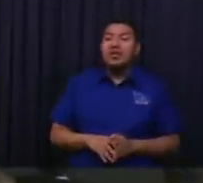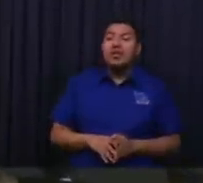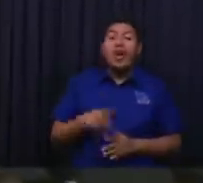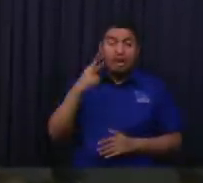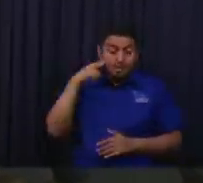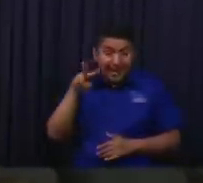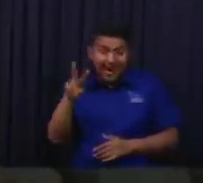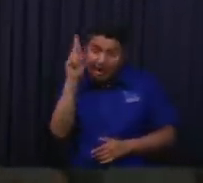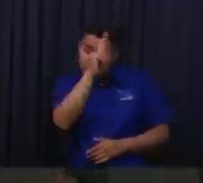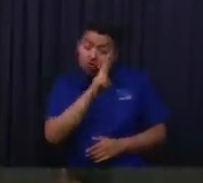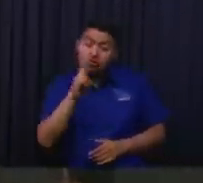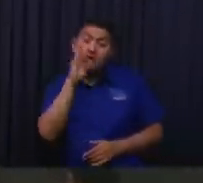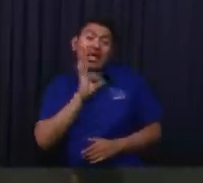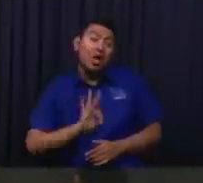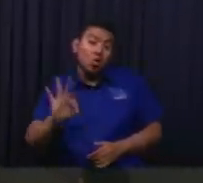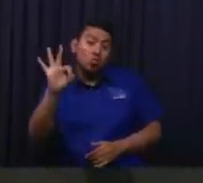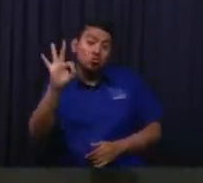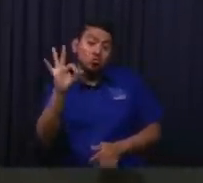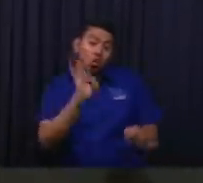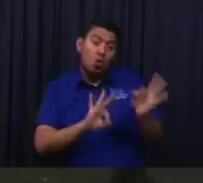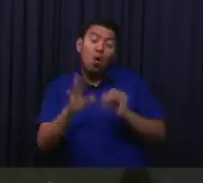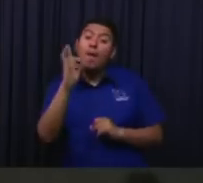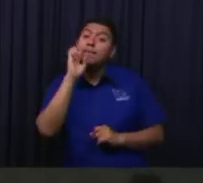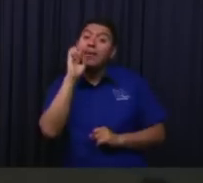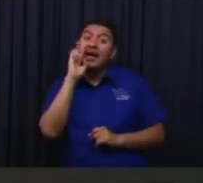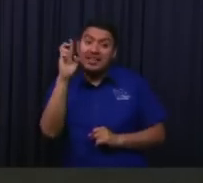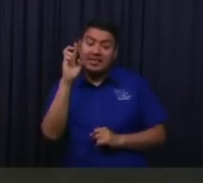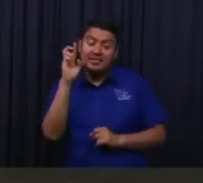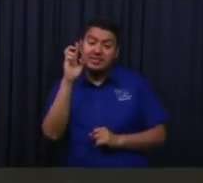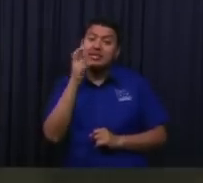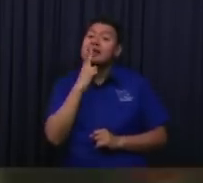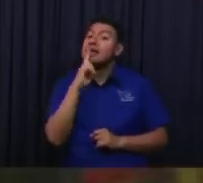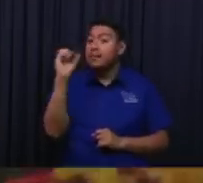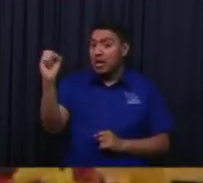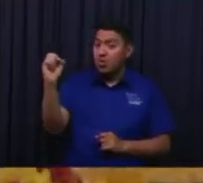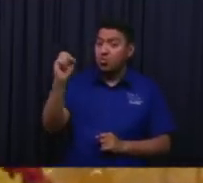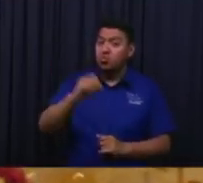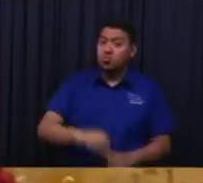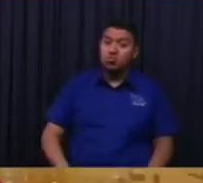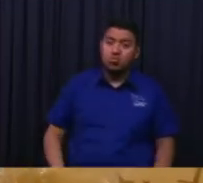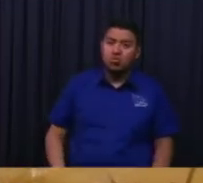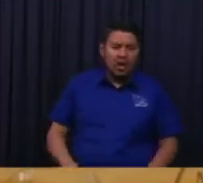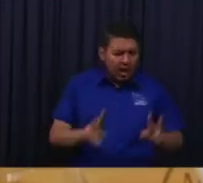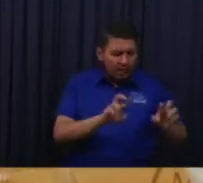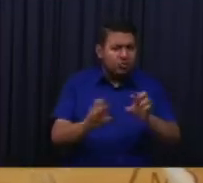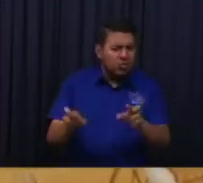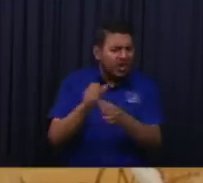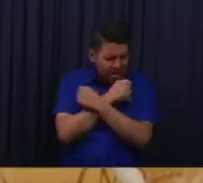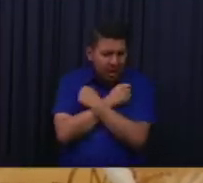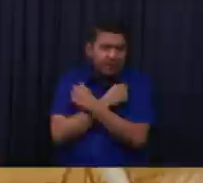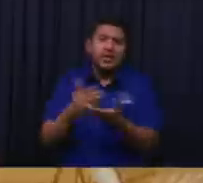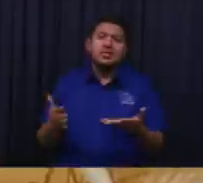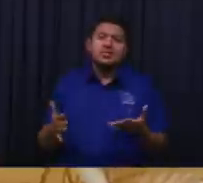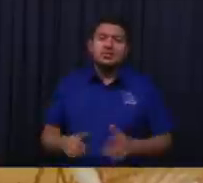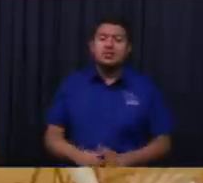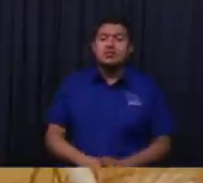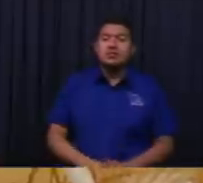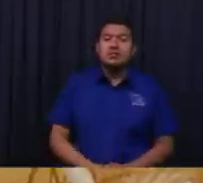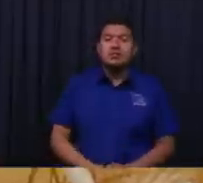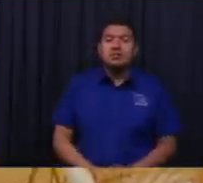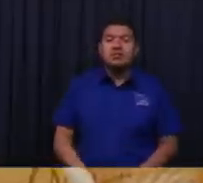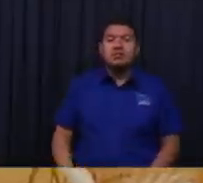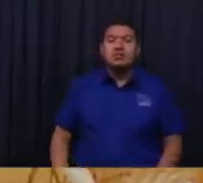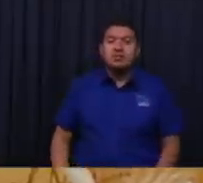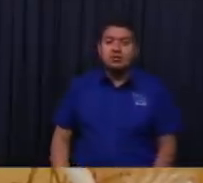tus hijos, el poder ver el rostro de tus padres, el de tus hermanos, el de la persona amada, aún de ver el rostro de